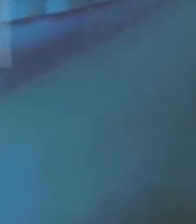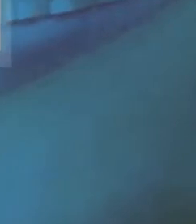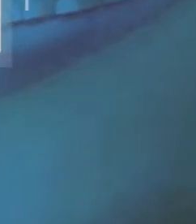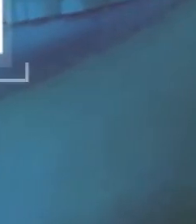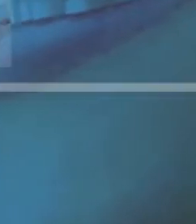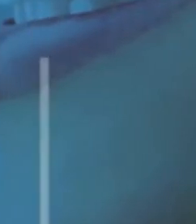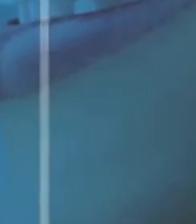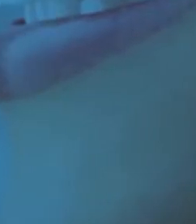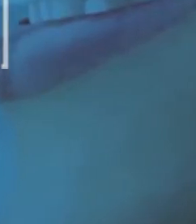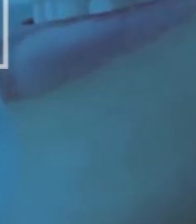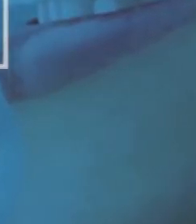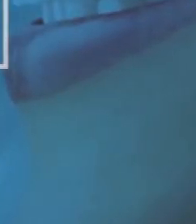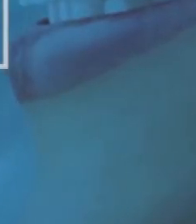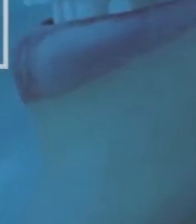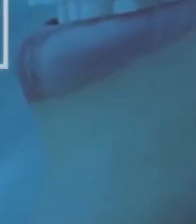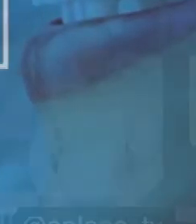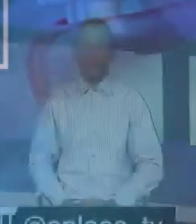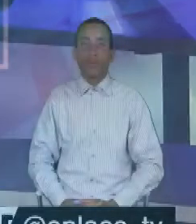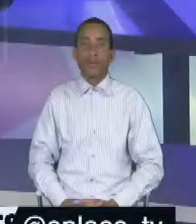especializada.